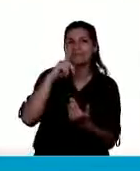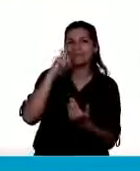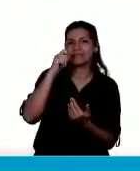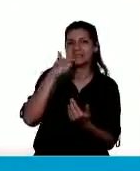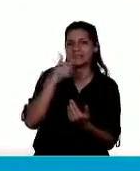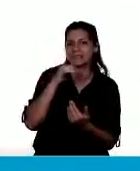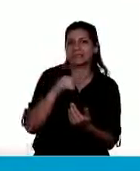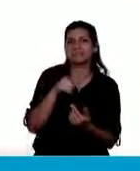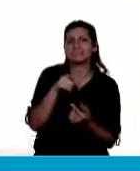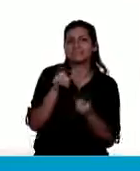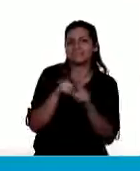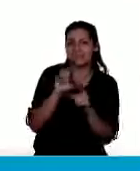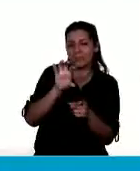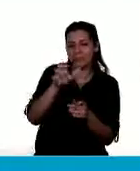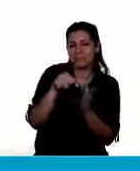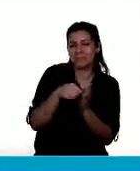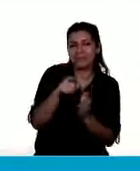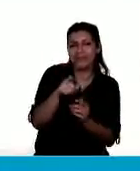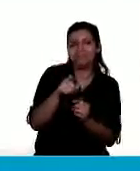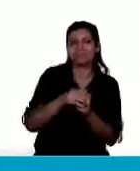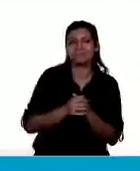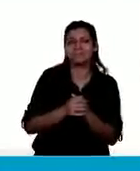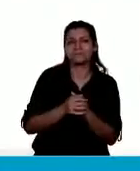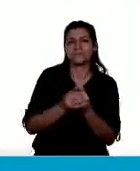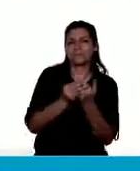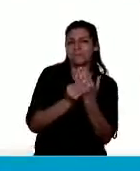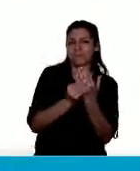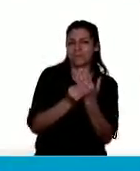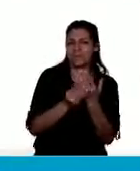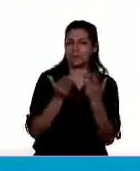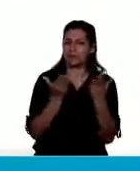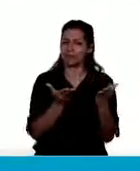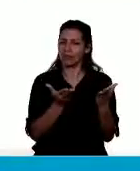provincia de Buenos Aires, llevadas por un ministro